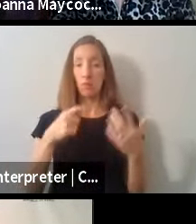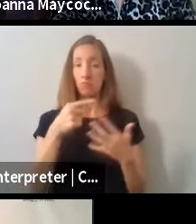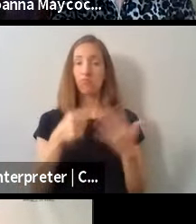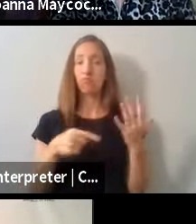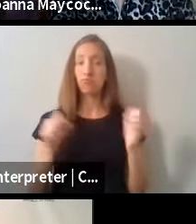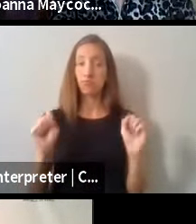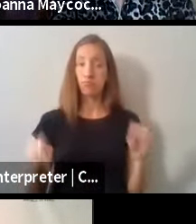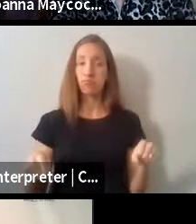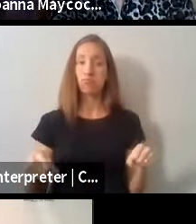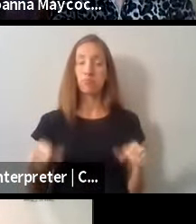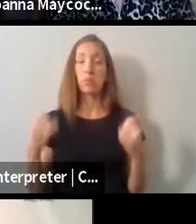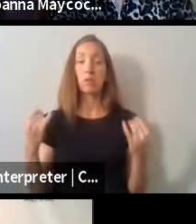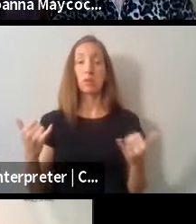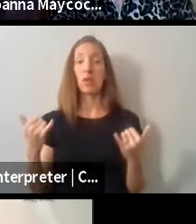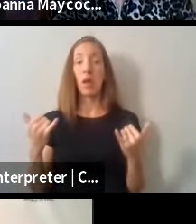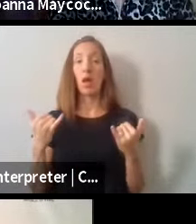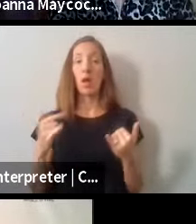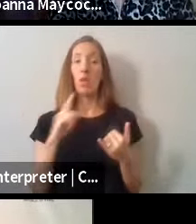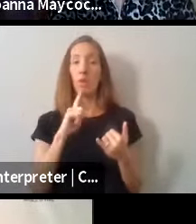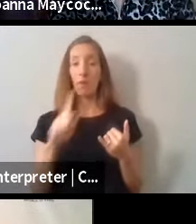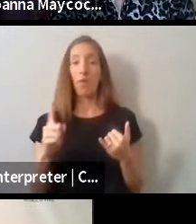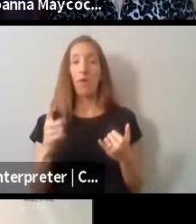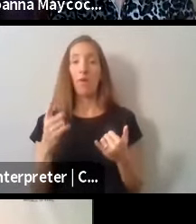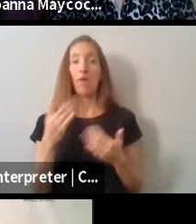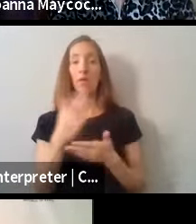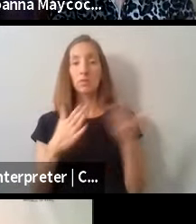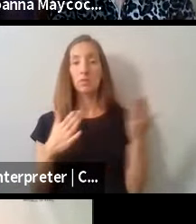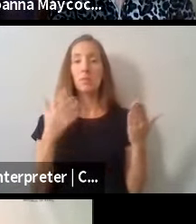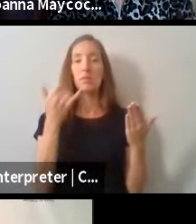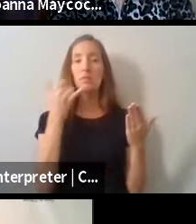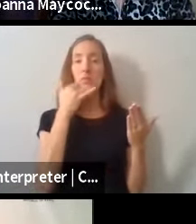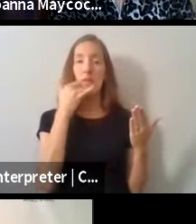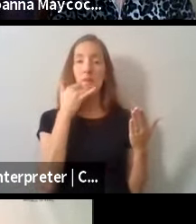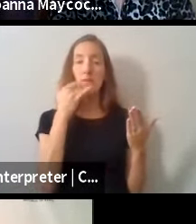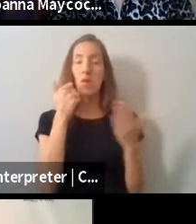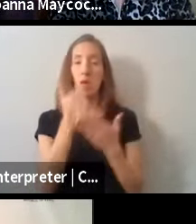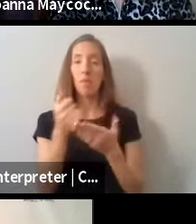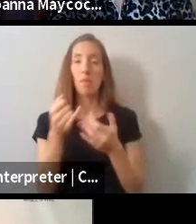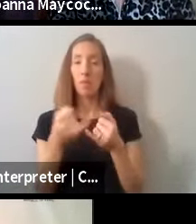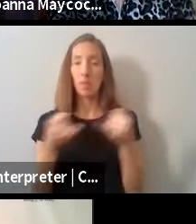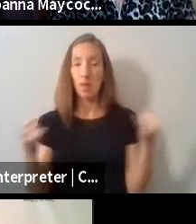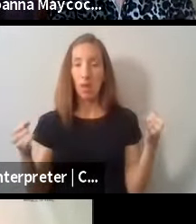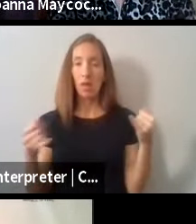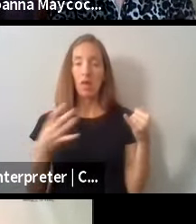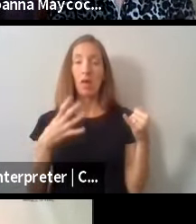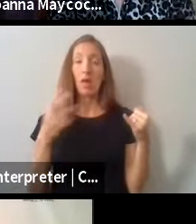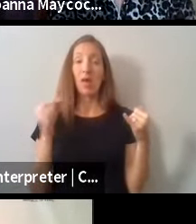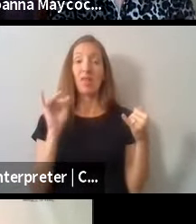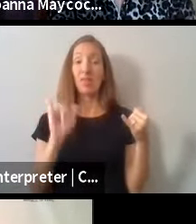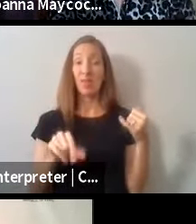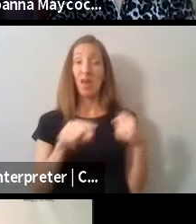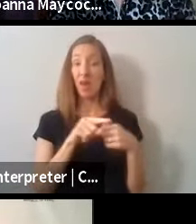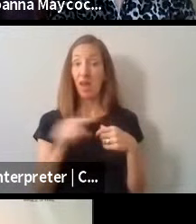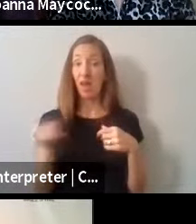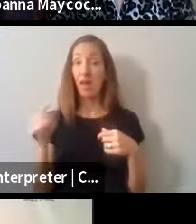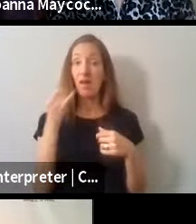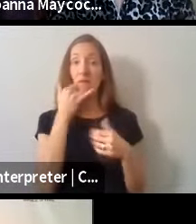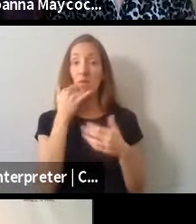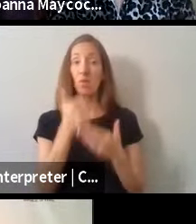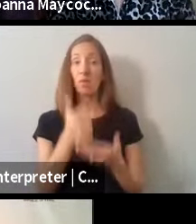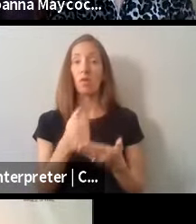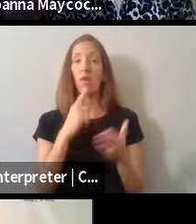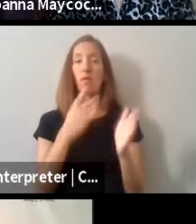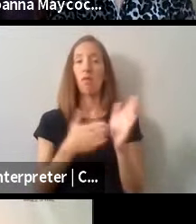redujeron en pandemia, no significa que se redujo la violencia, sino que se redujeron las posibilidades de